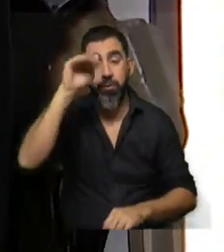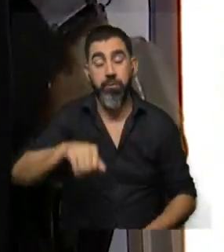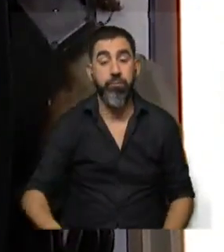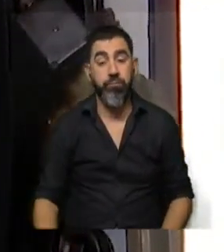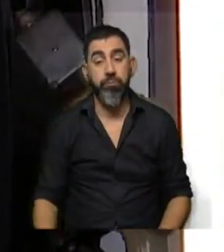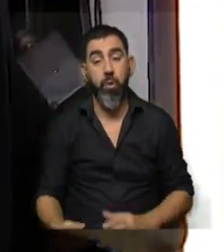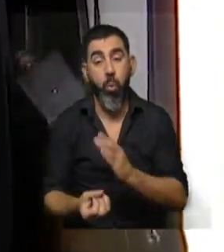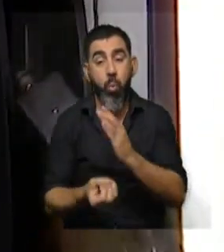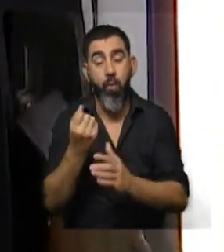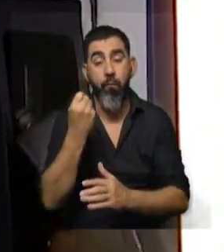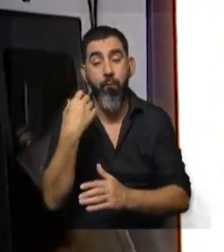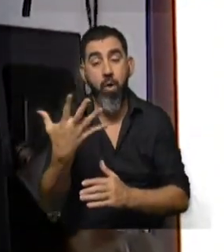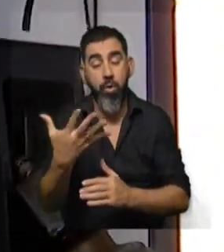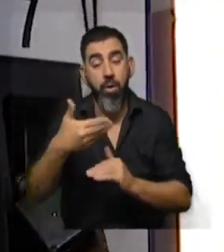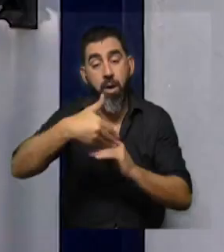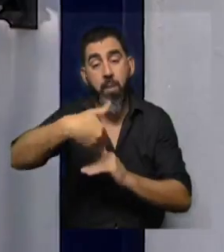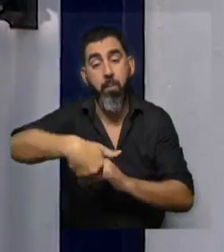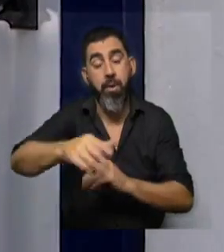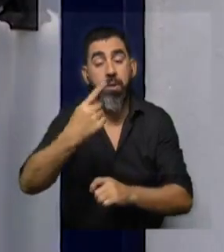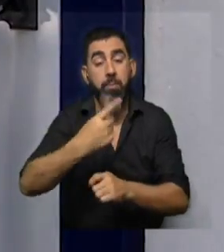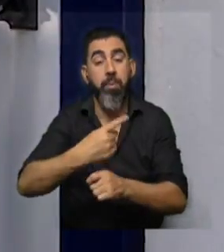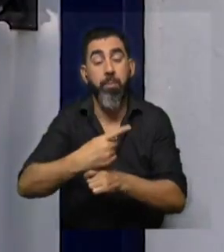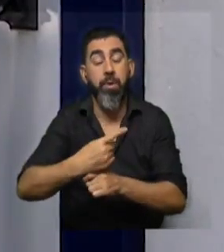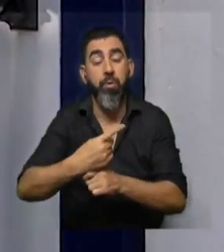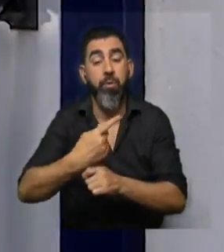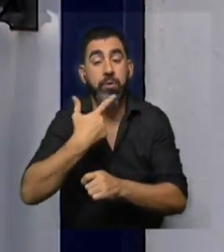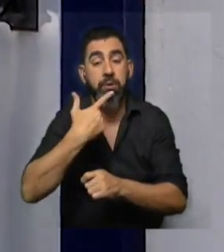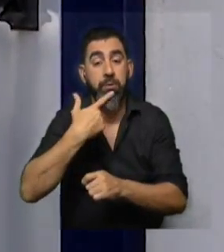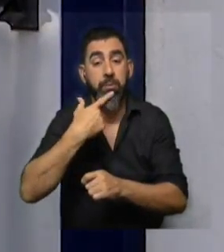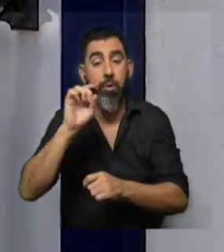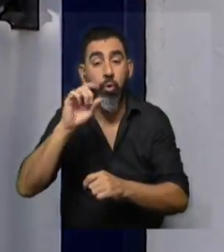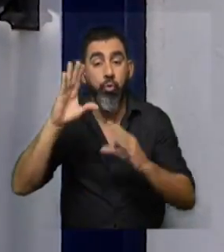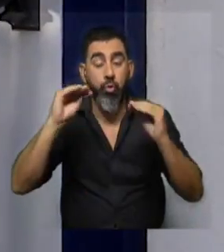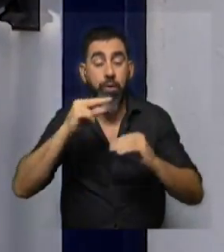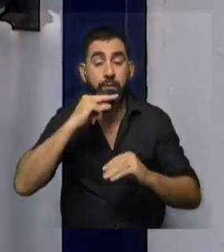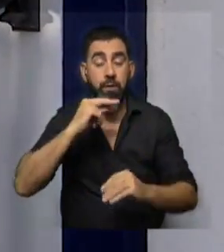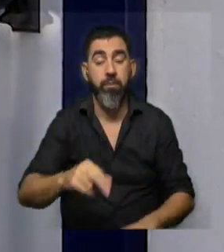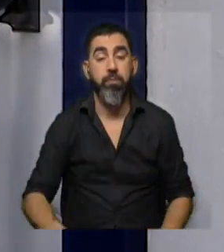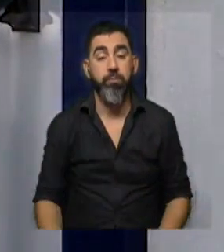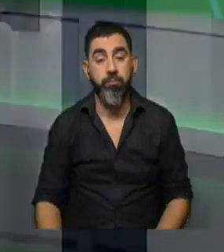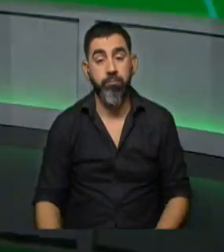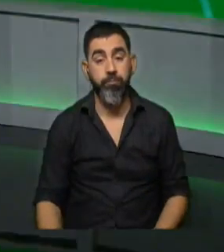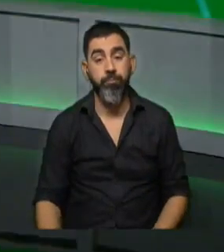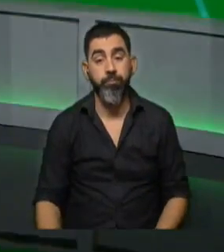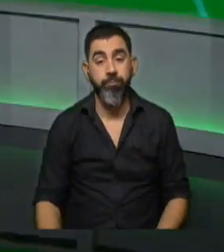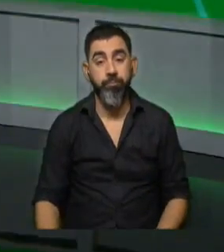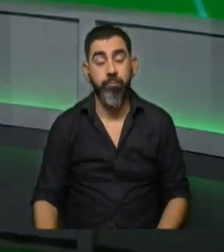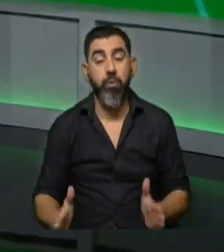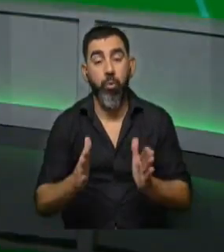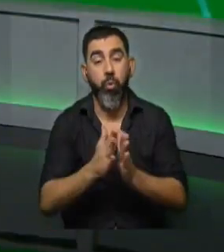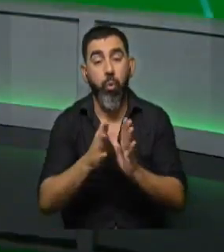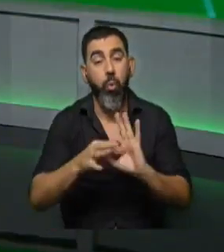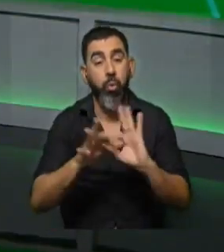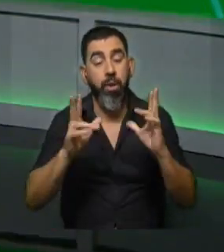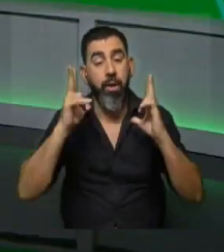los nuevos valores van a comenzar a regir a partir de las cero horas de este viernes la junta de